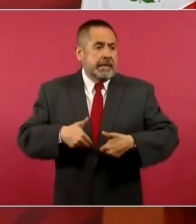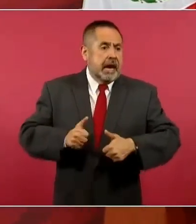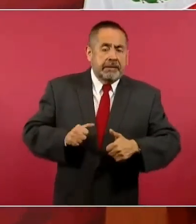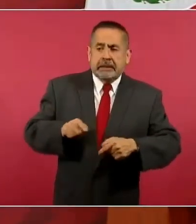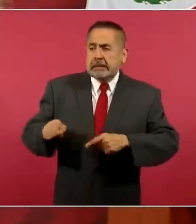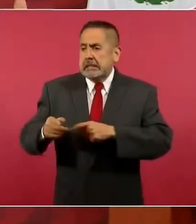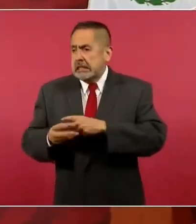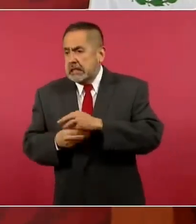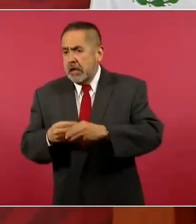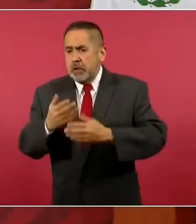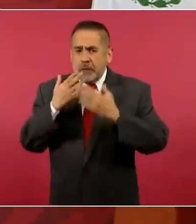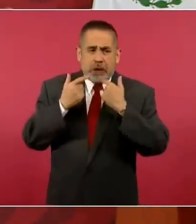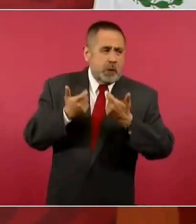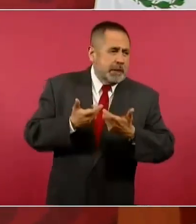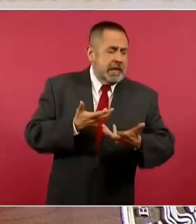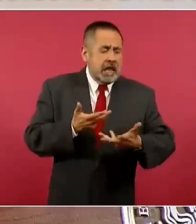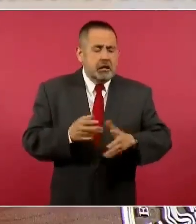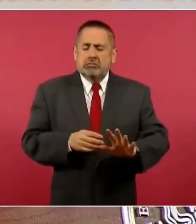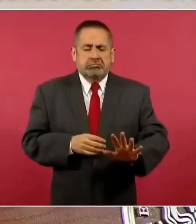porque abajo